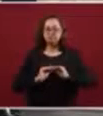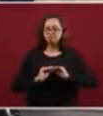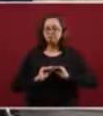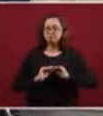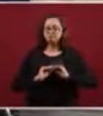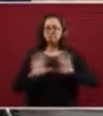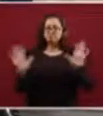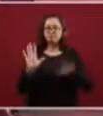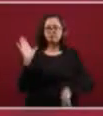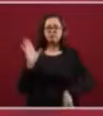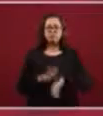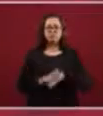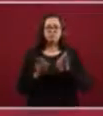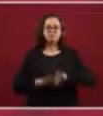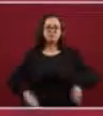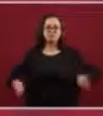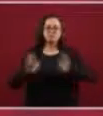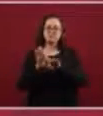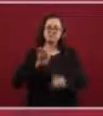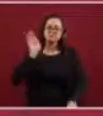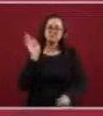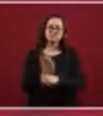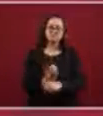por encima de todo la seguridad,